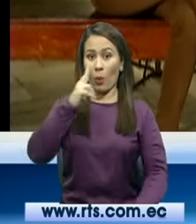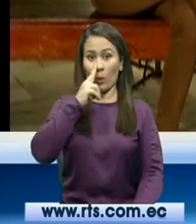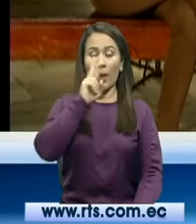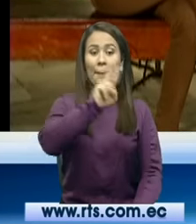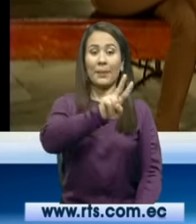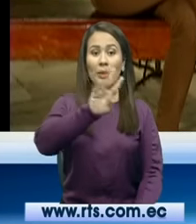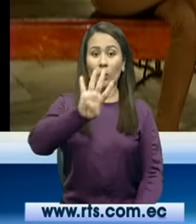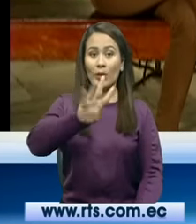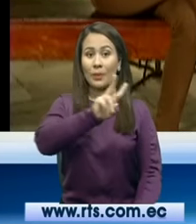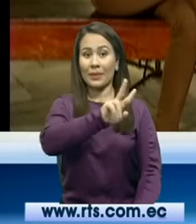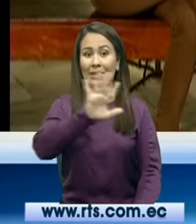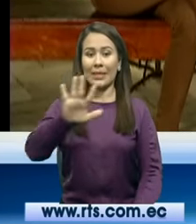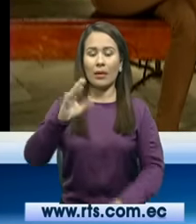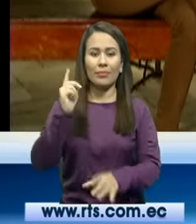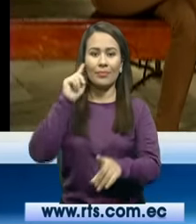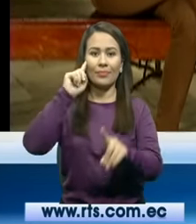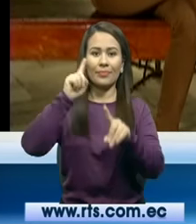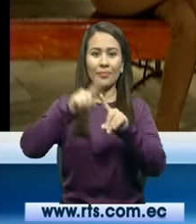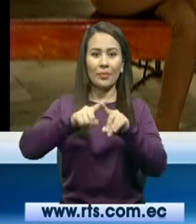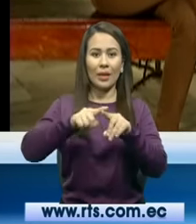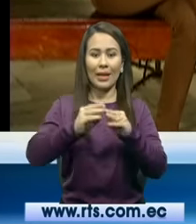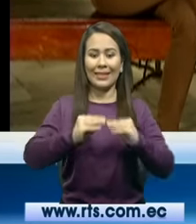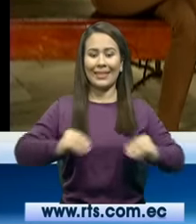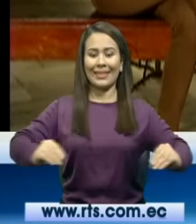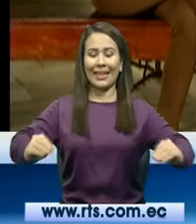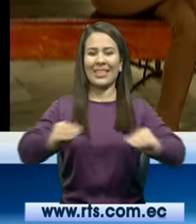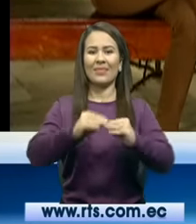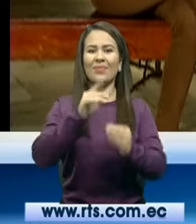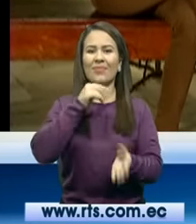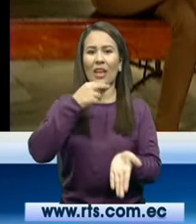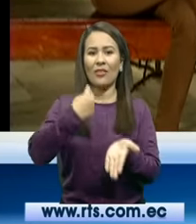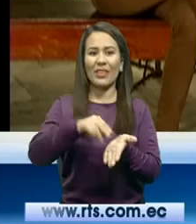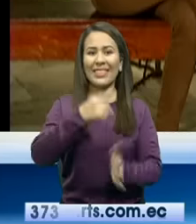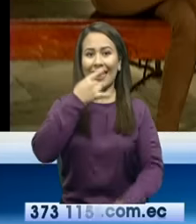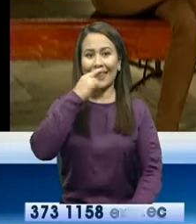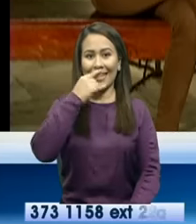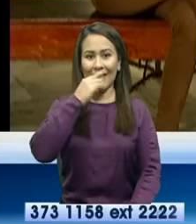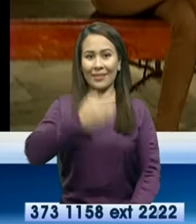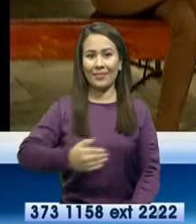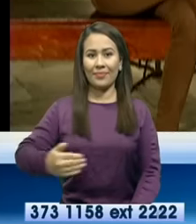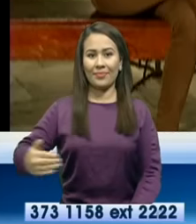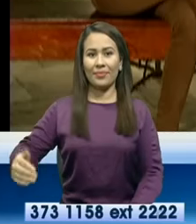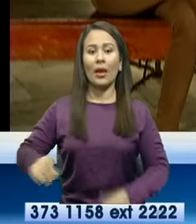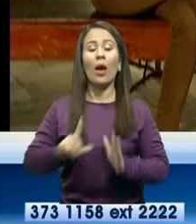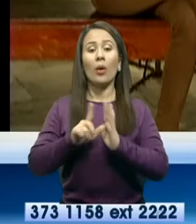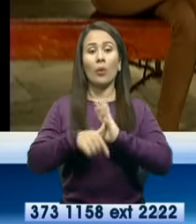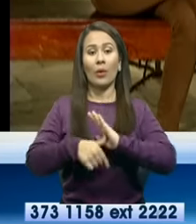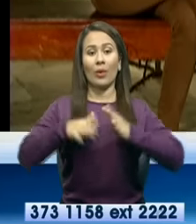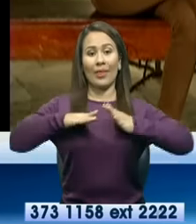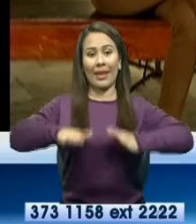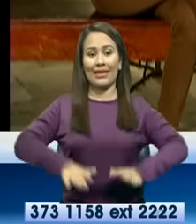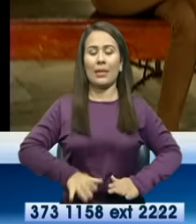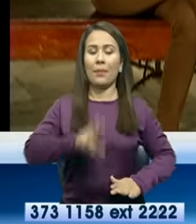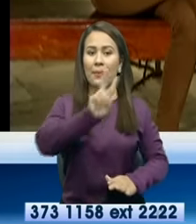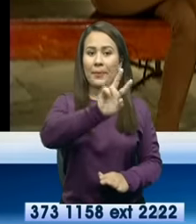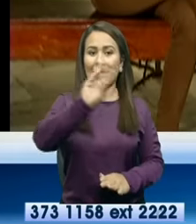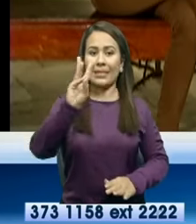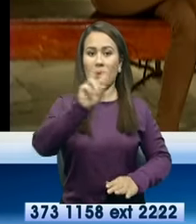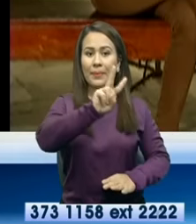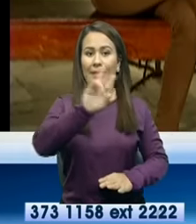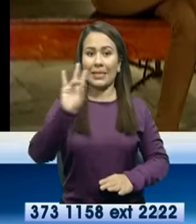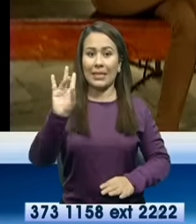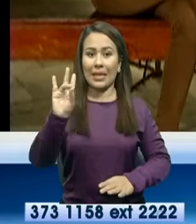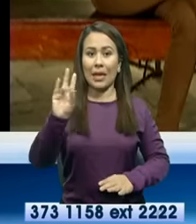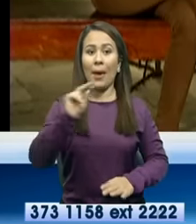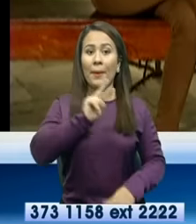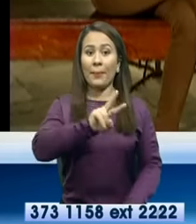toma de la plaza, el 23 toman también la plaza los niños, ¿no? Luego descansamos 26, 27 y el